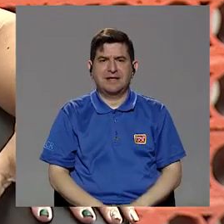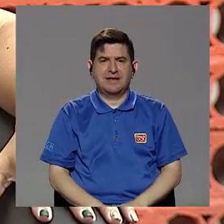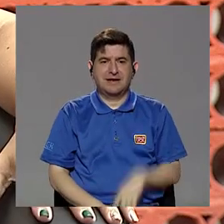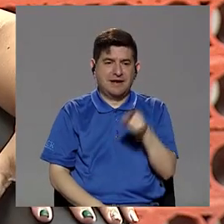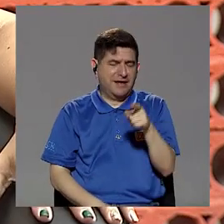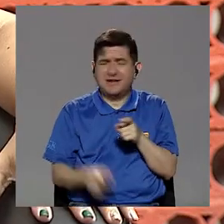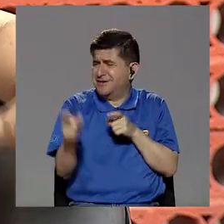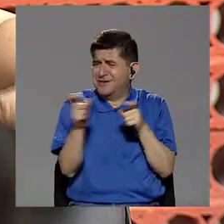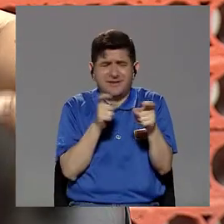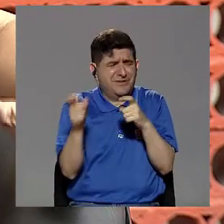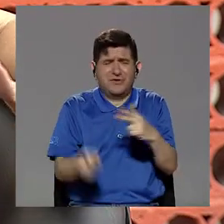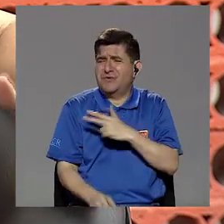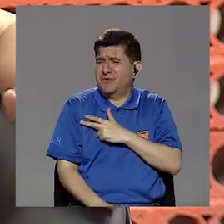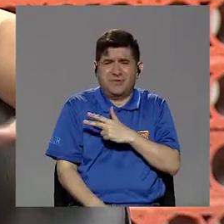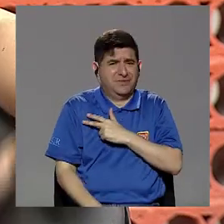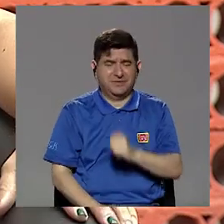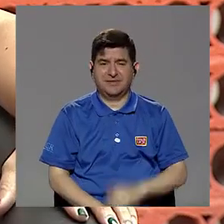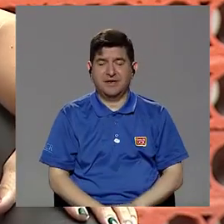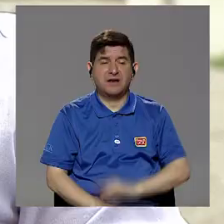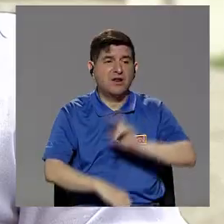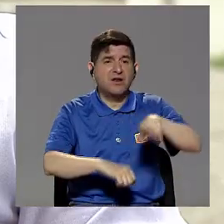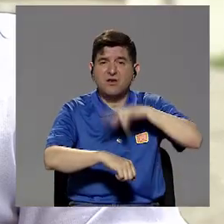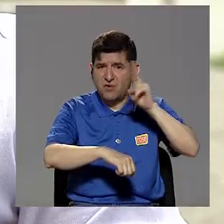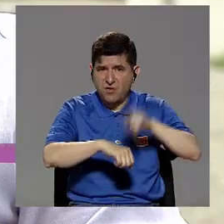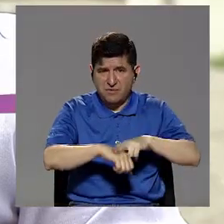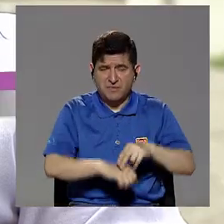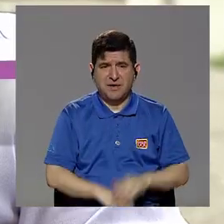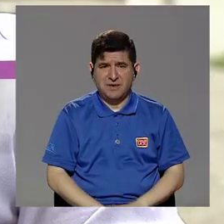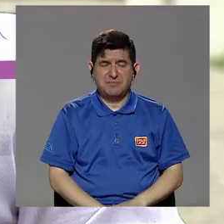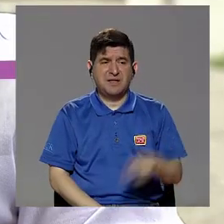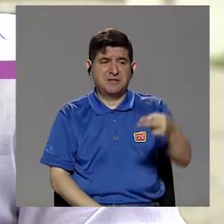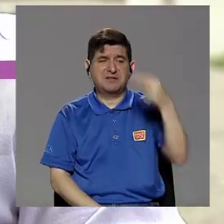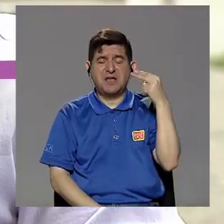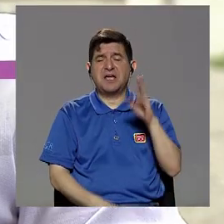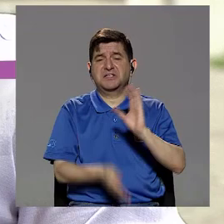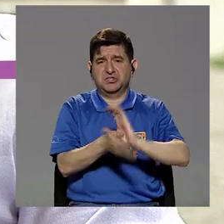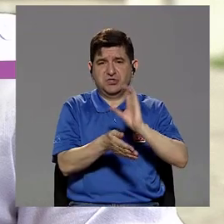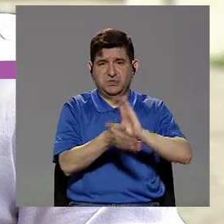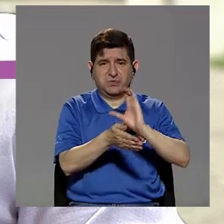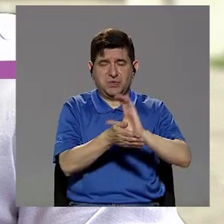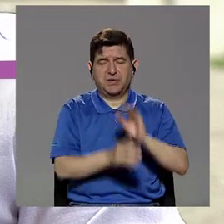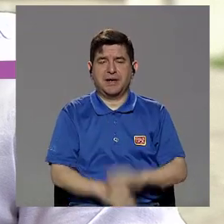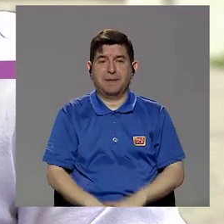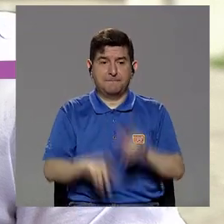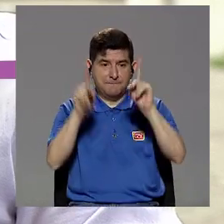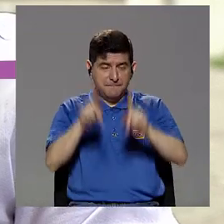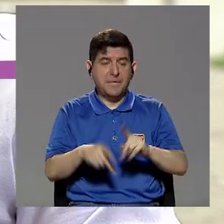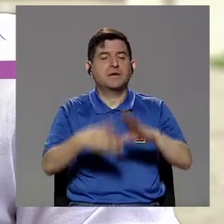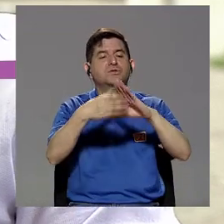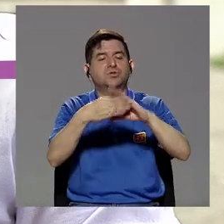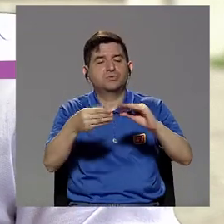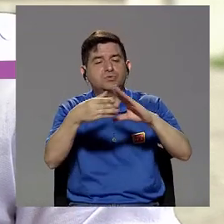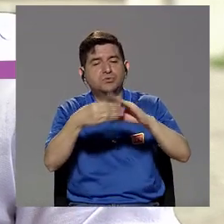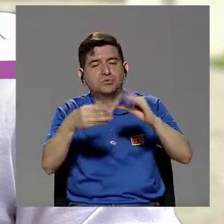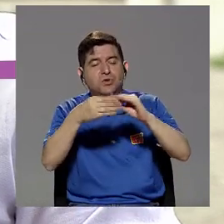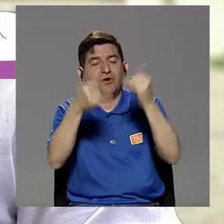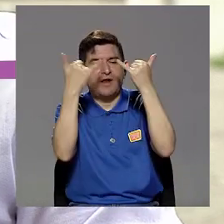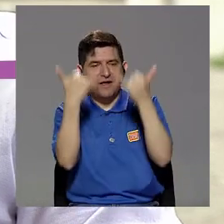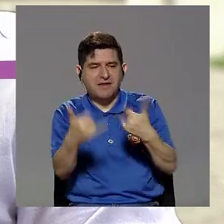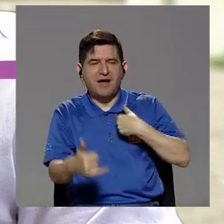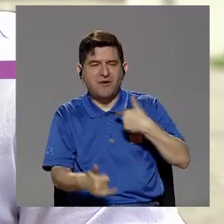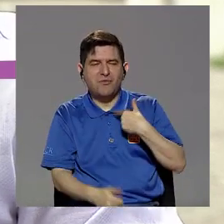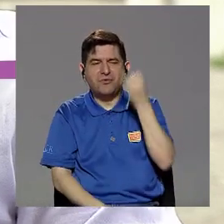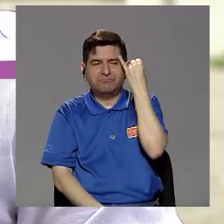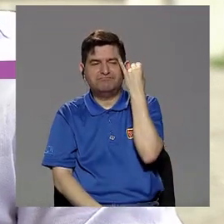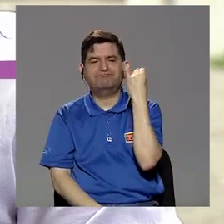tiene una incontinencia urinaria? Okay, generalmente es mucho historia clínica, de acuerdo, lo que la paciente le vaya a decir a uno, ya